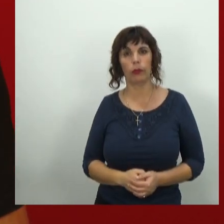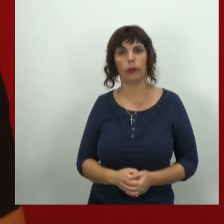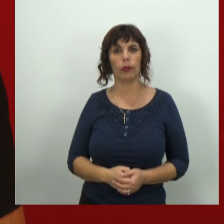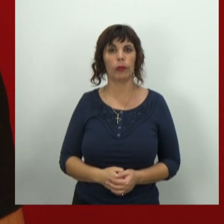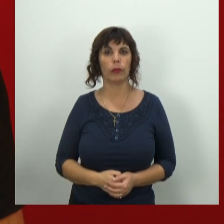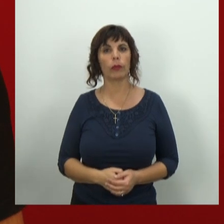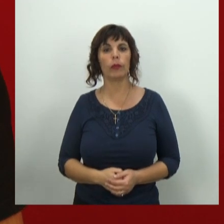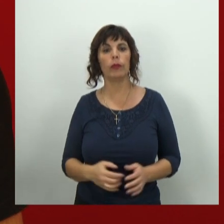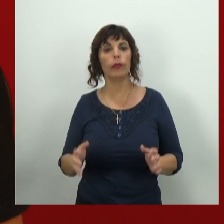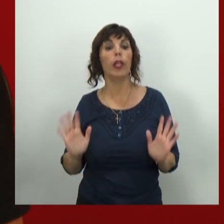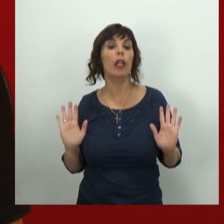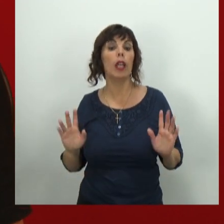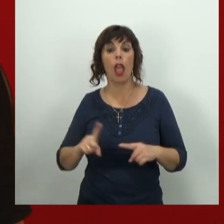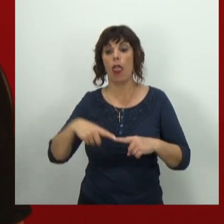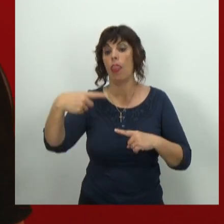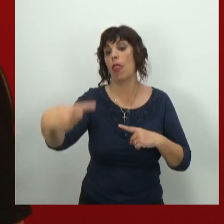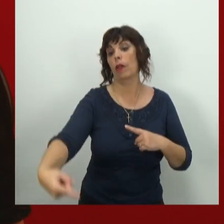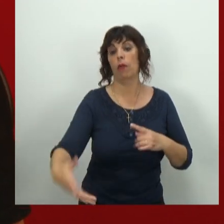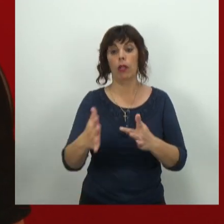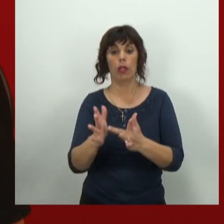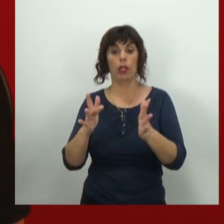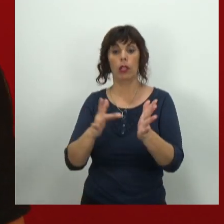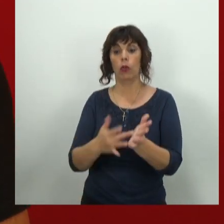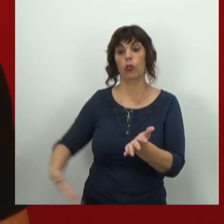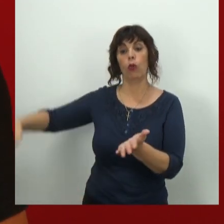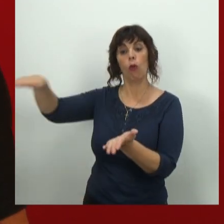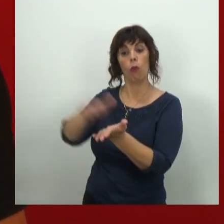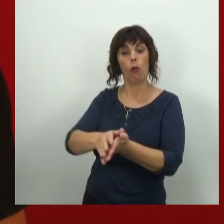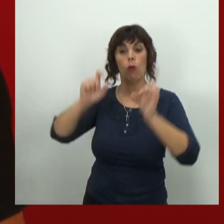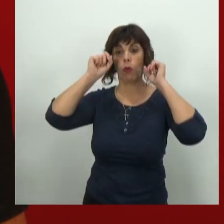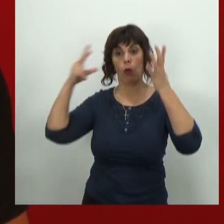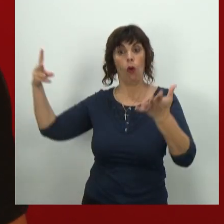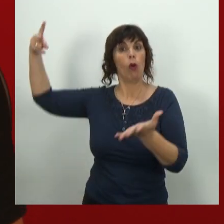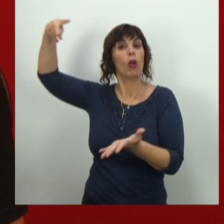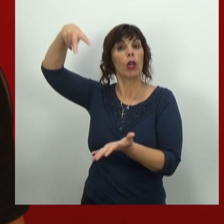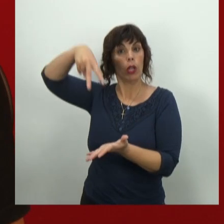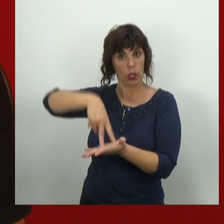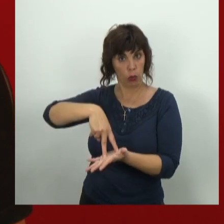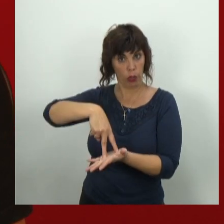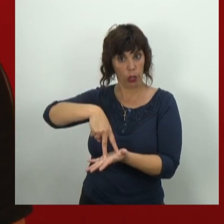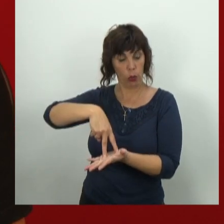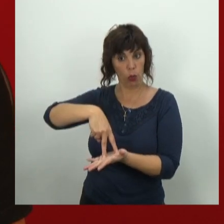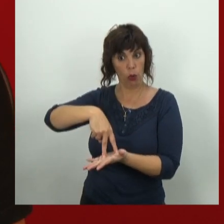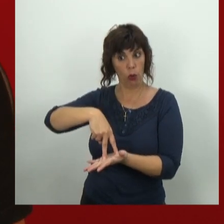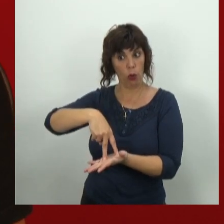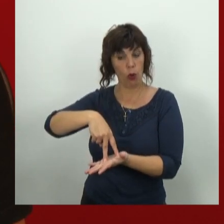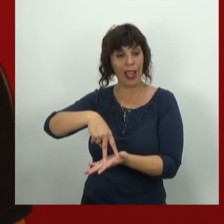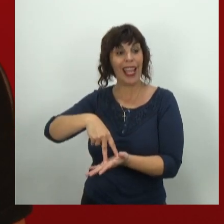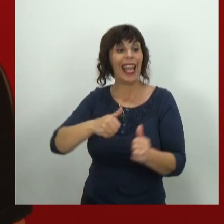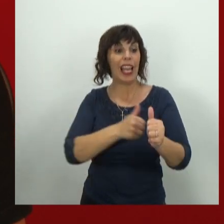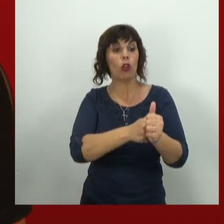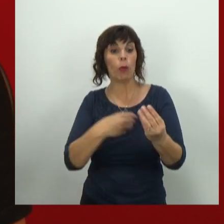Y cuando Él resucitó entre los muertos, Él estuvo otros 40 días junto con los apóstoles.